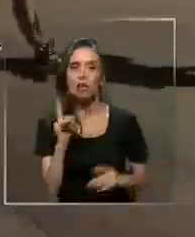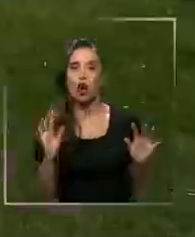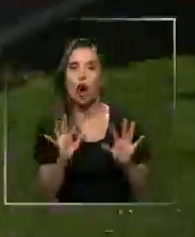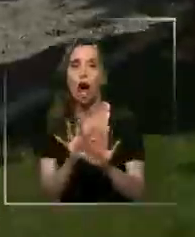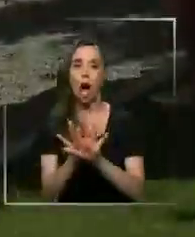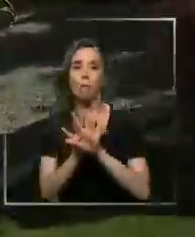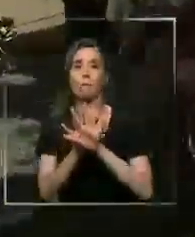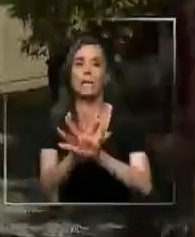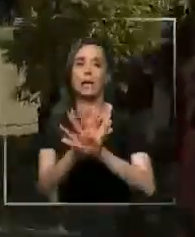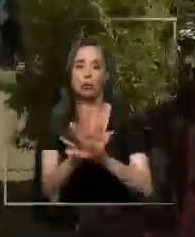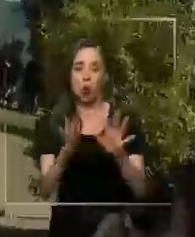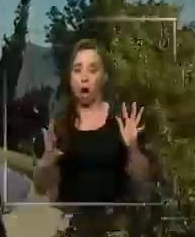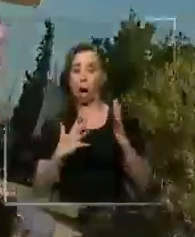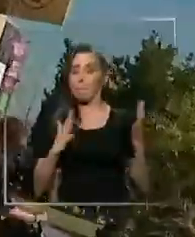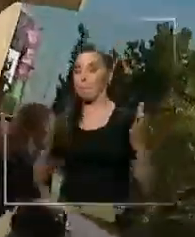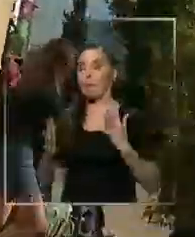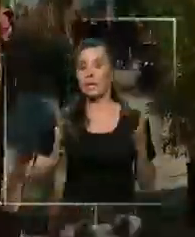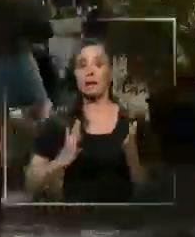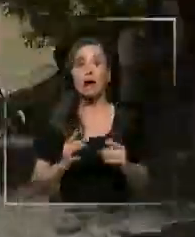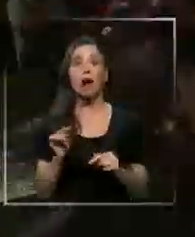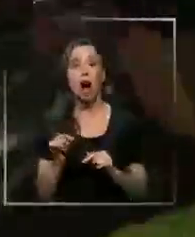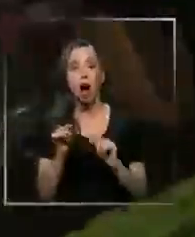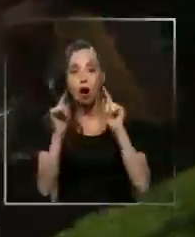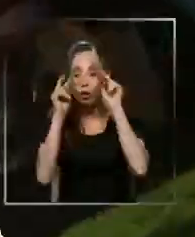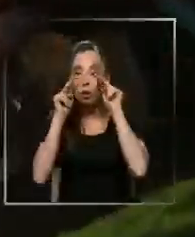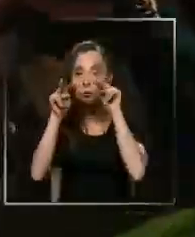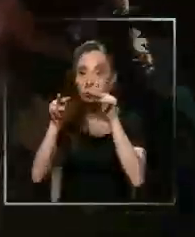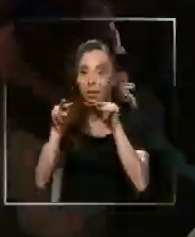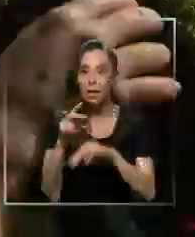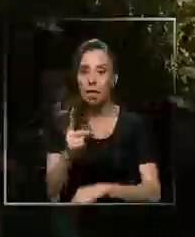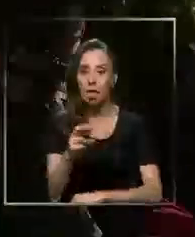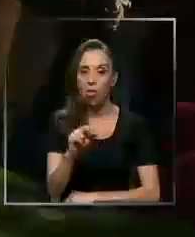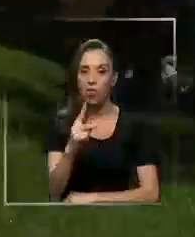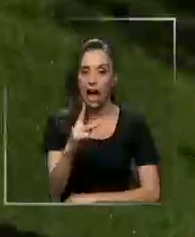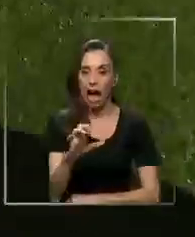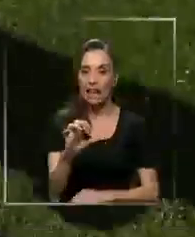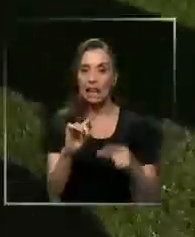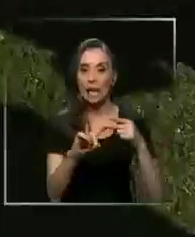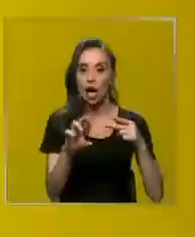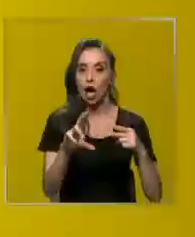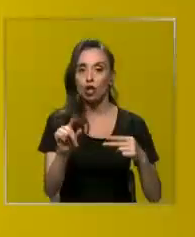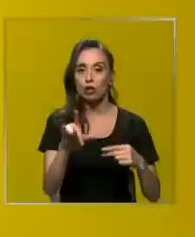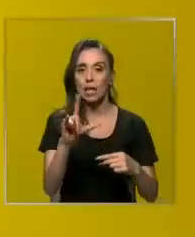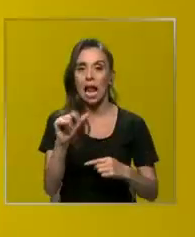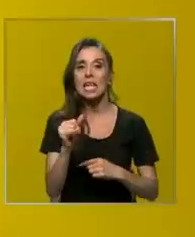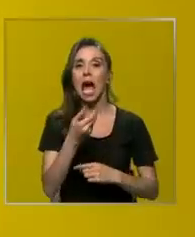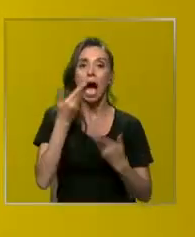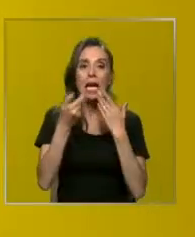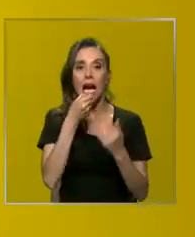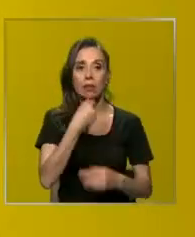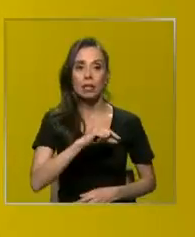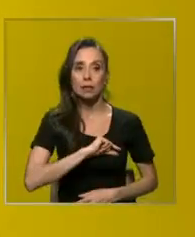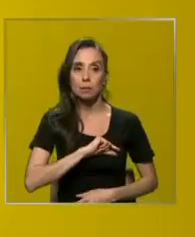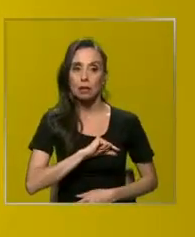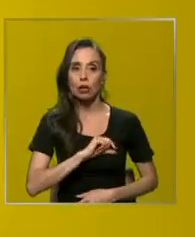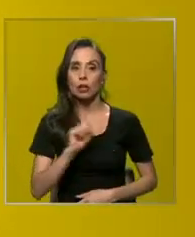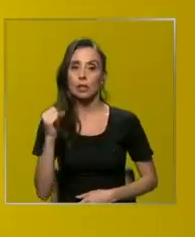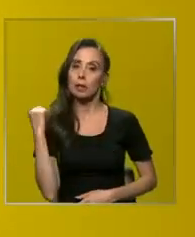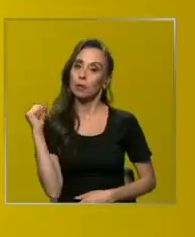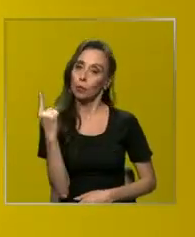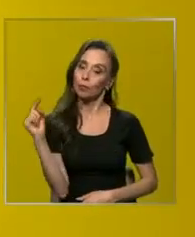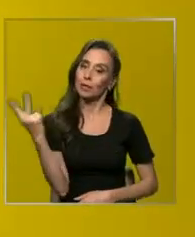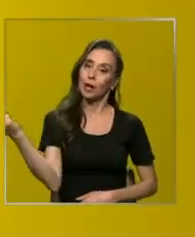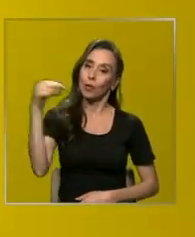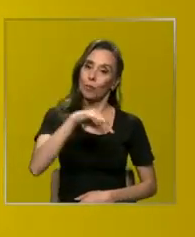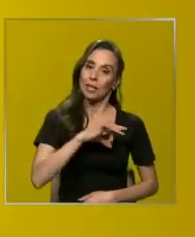rato. Hoy, el foco de los asistentes está puesto en Drake y Rosalía. La artista española visita por segunda vez el